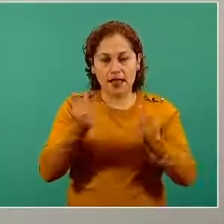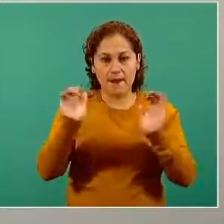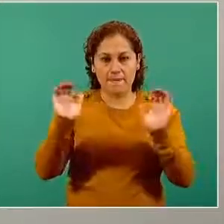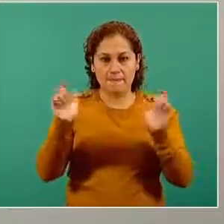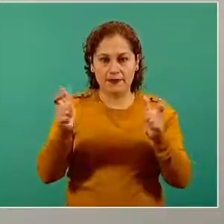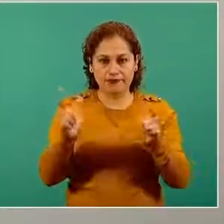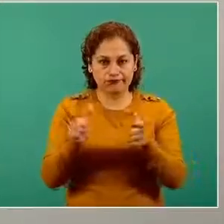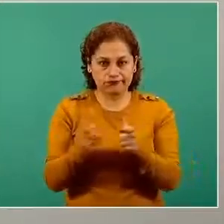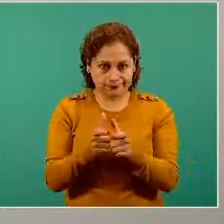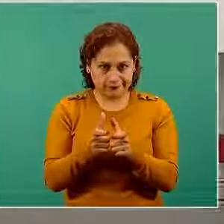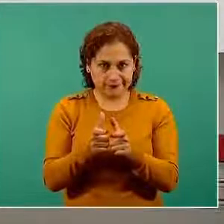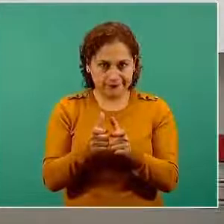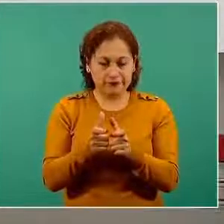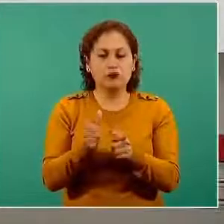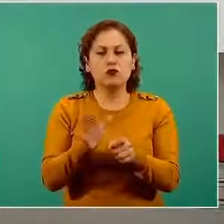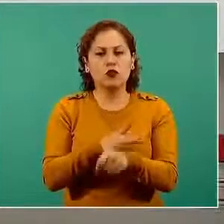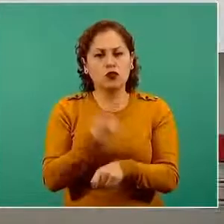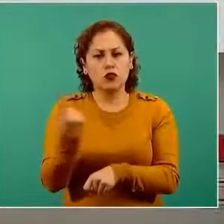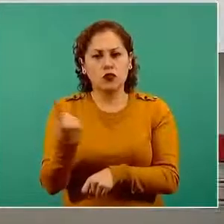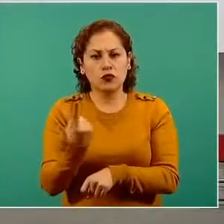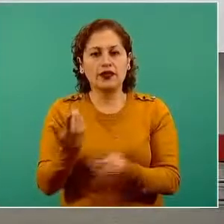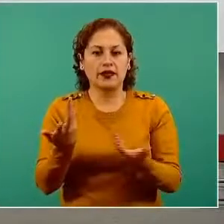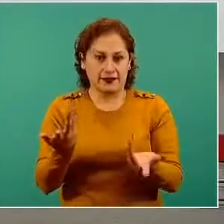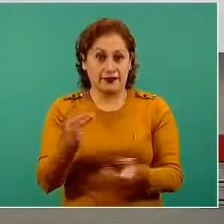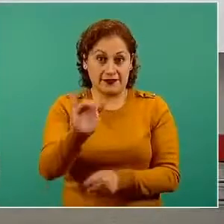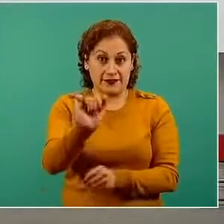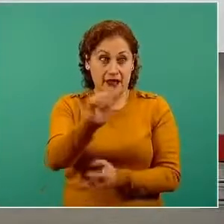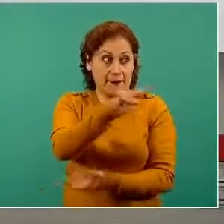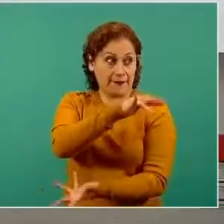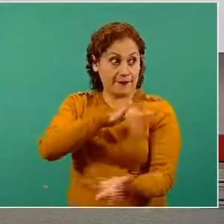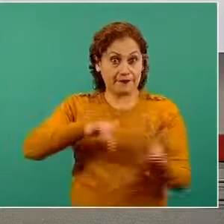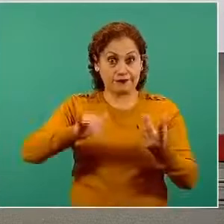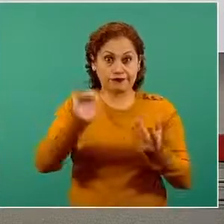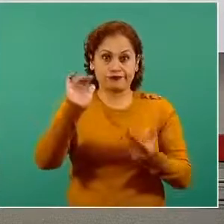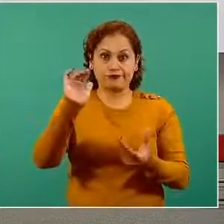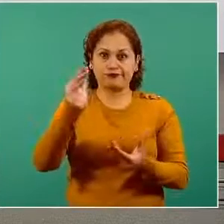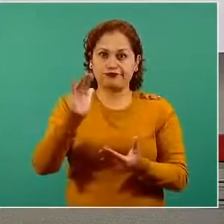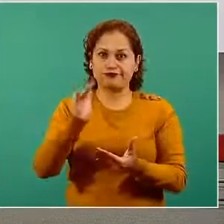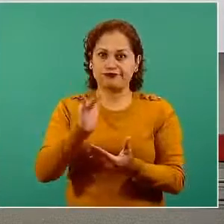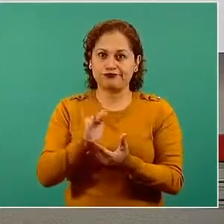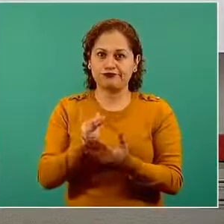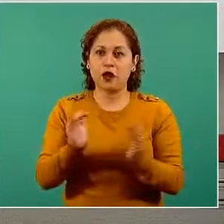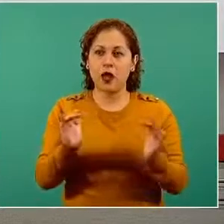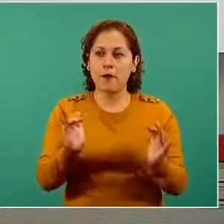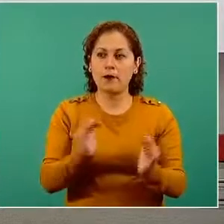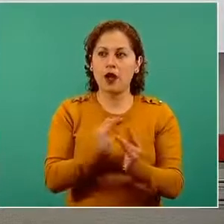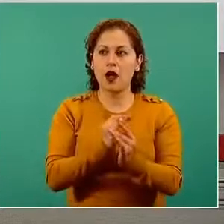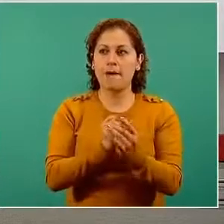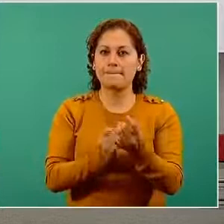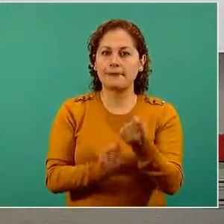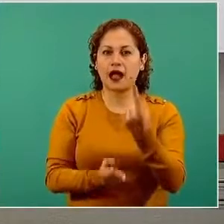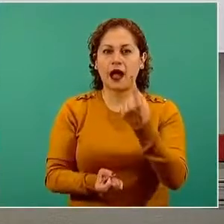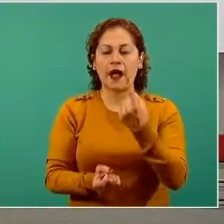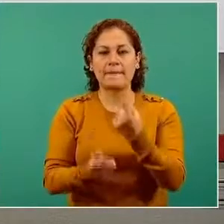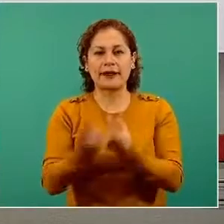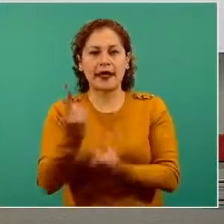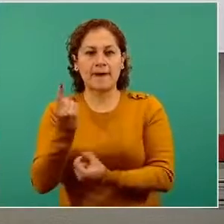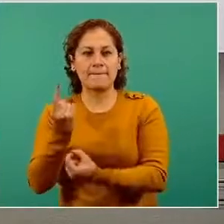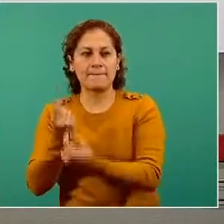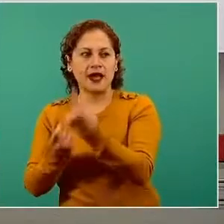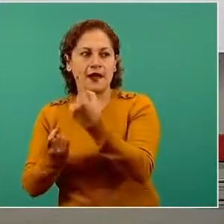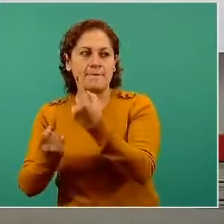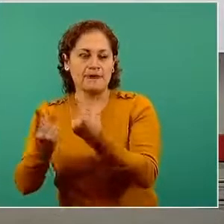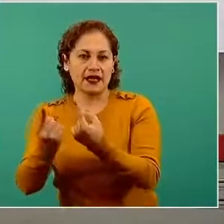porque definitivamente se disminuyó la movilidad, y al disminuirse la movilidad y con ella la interacción